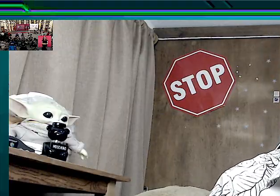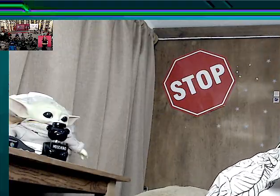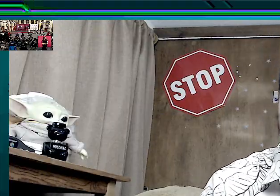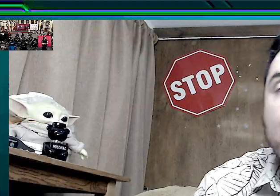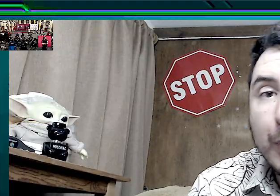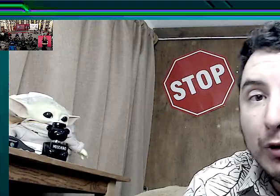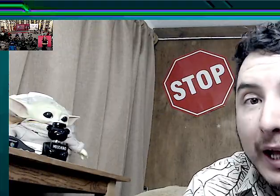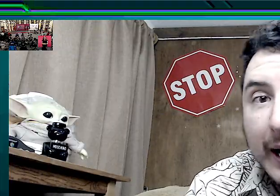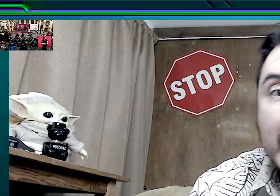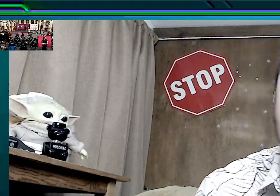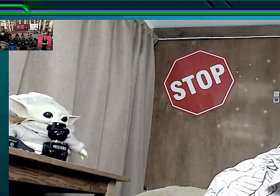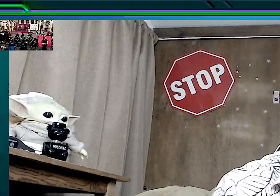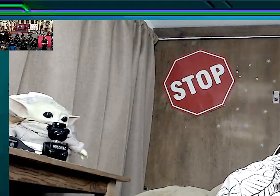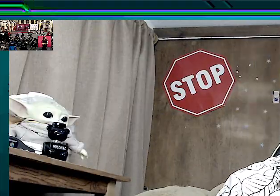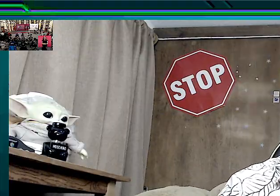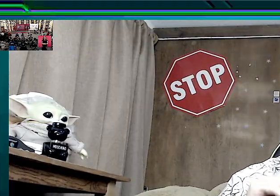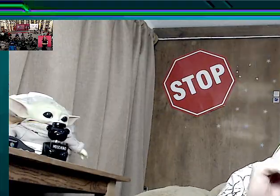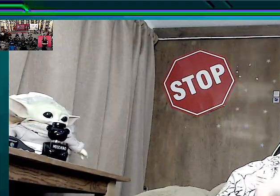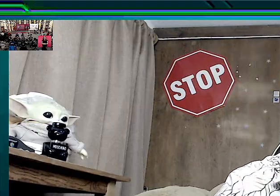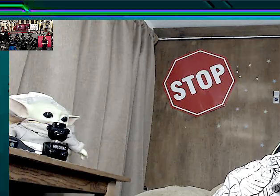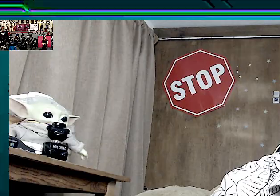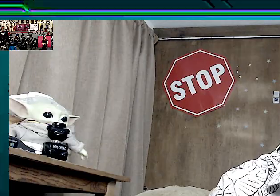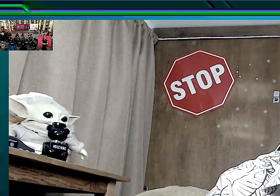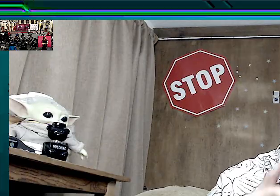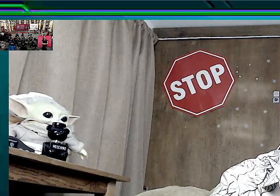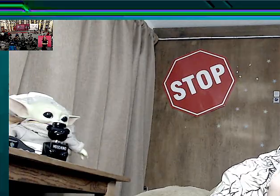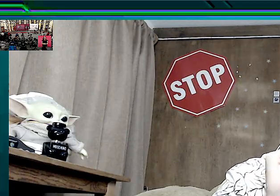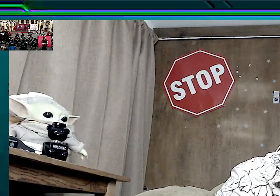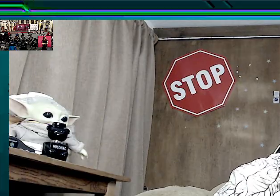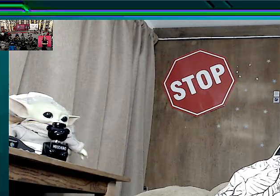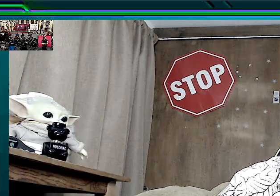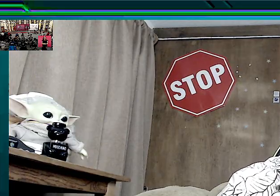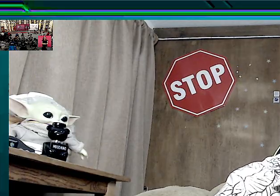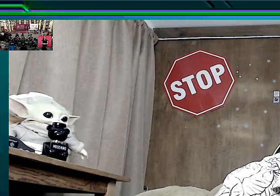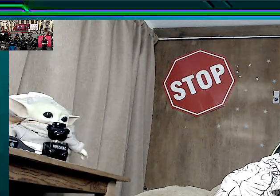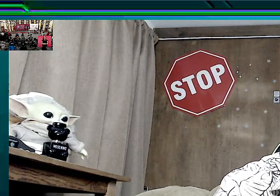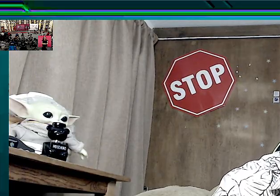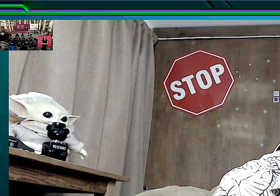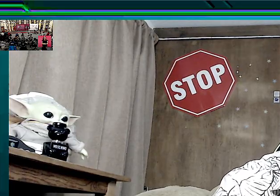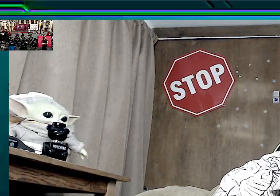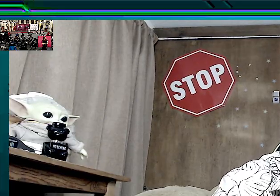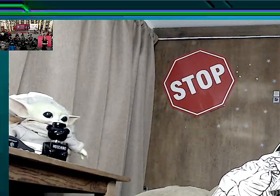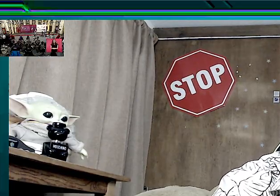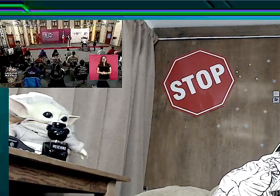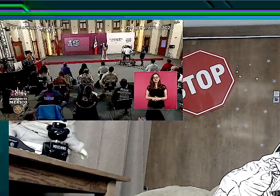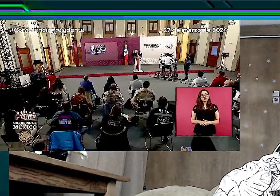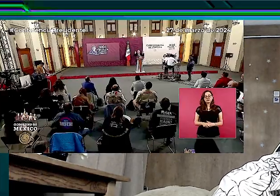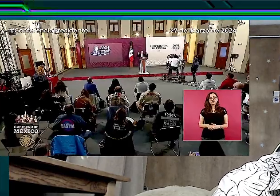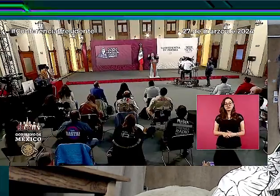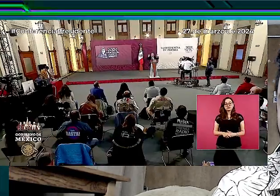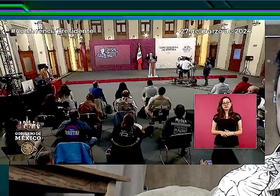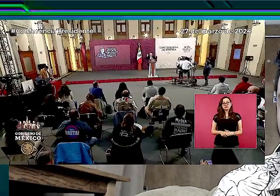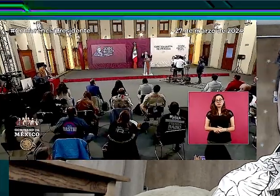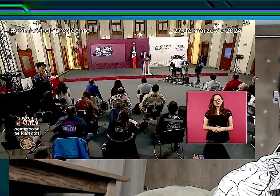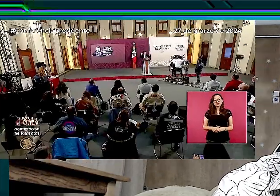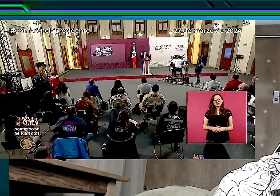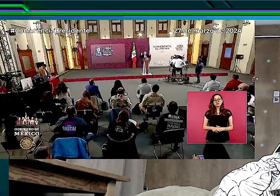probablemente pudieran inducir a un golpe de estado técnico vamos a ver la